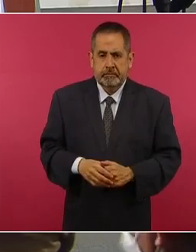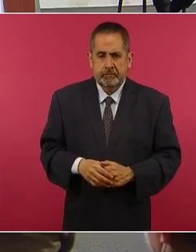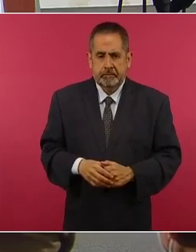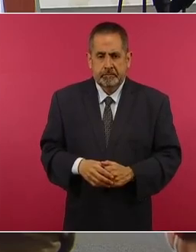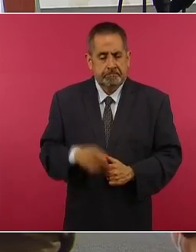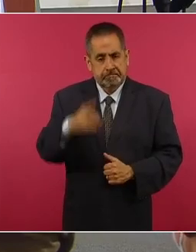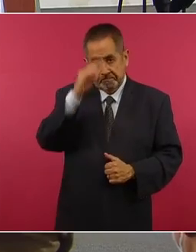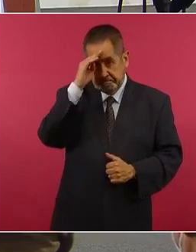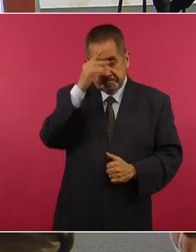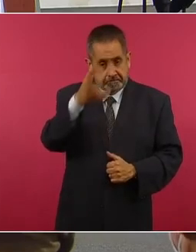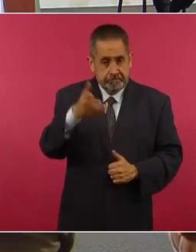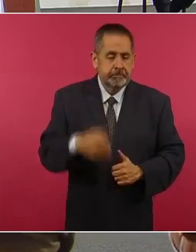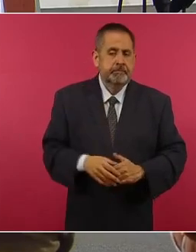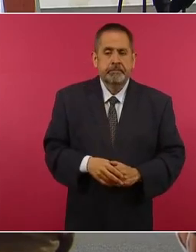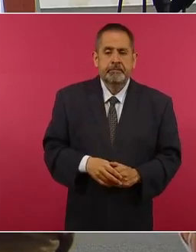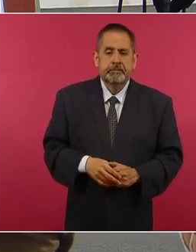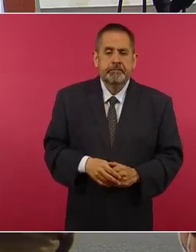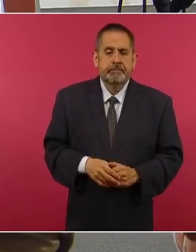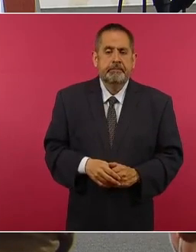magistrales. Pues